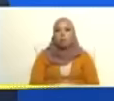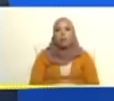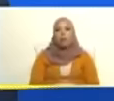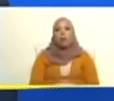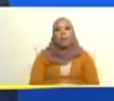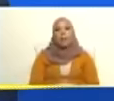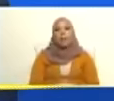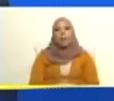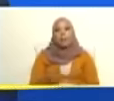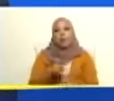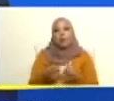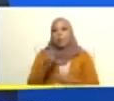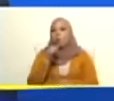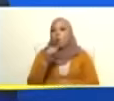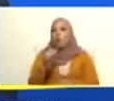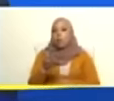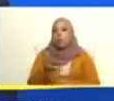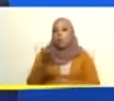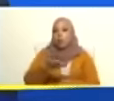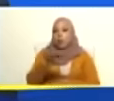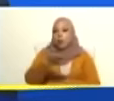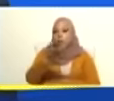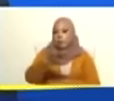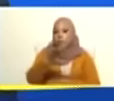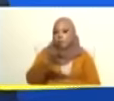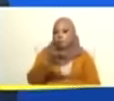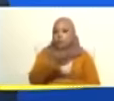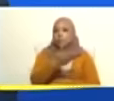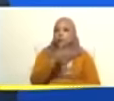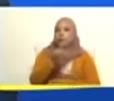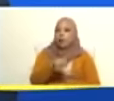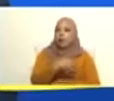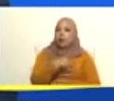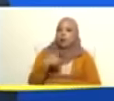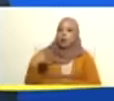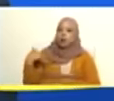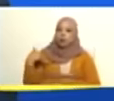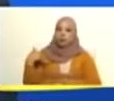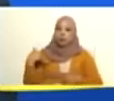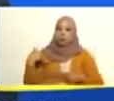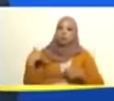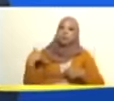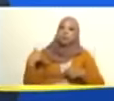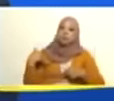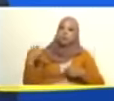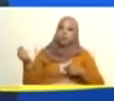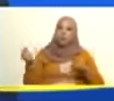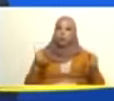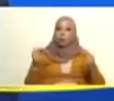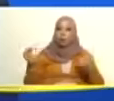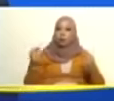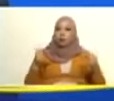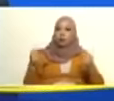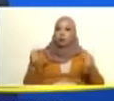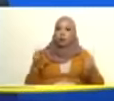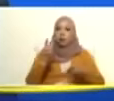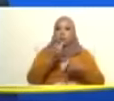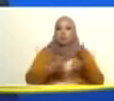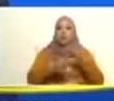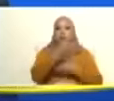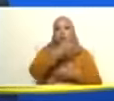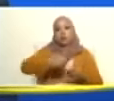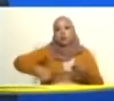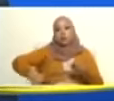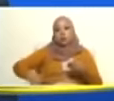tenemos otro anuncio importante que quisiera que lo detallara la vicepresidenta